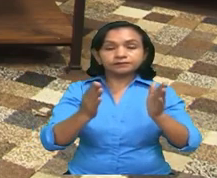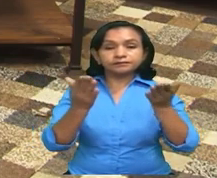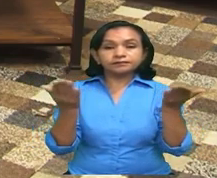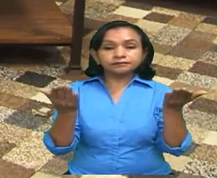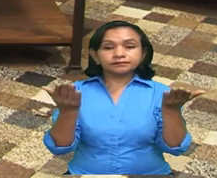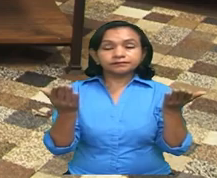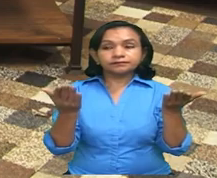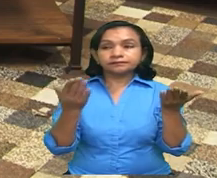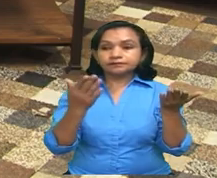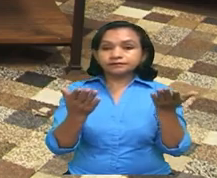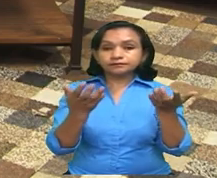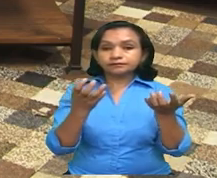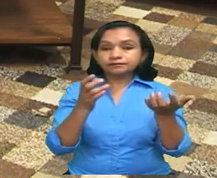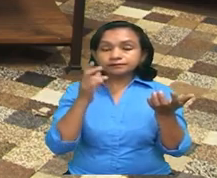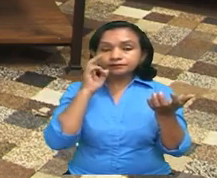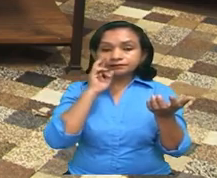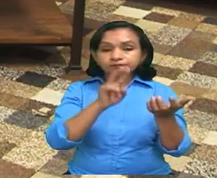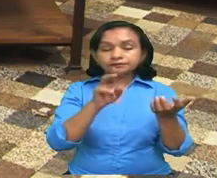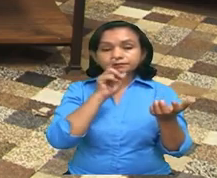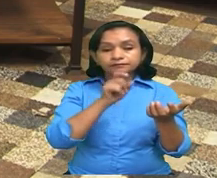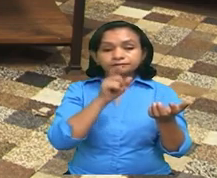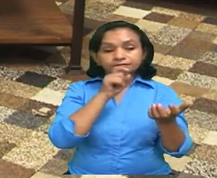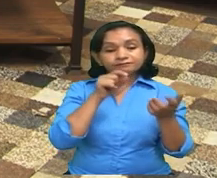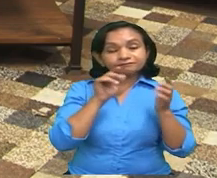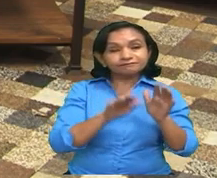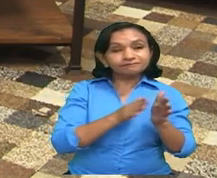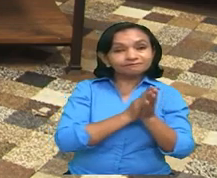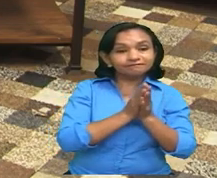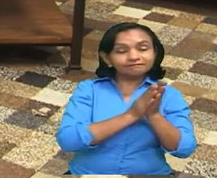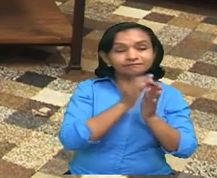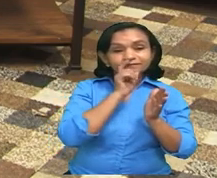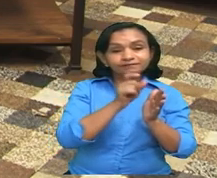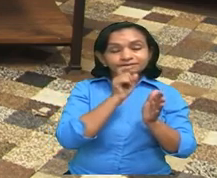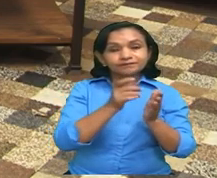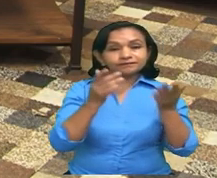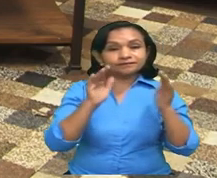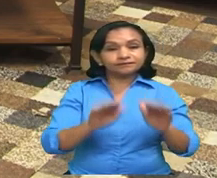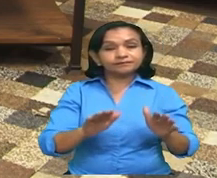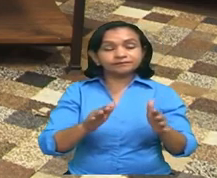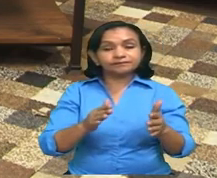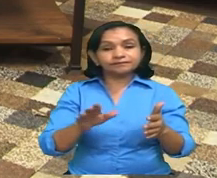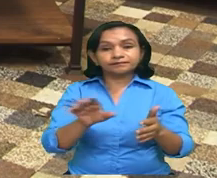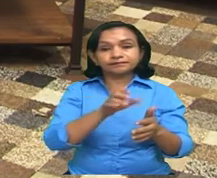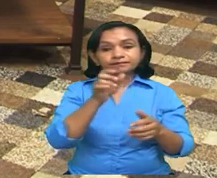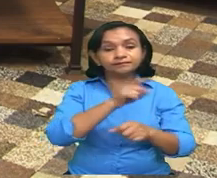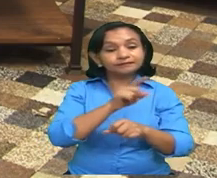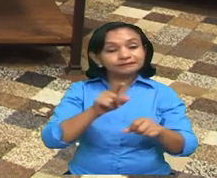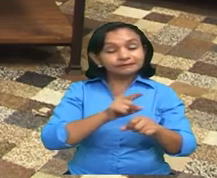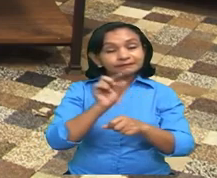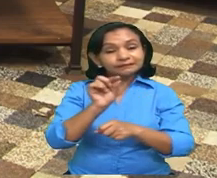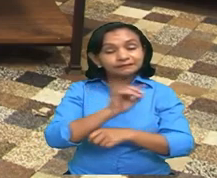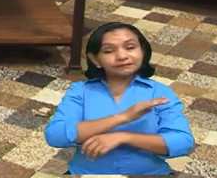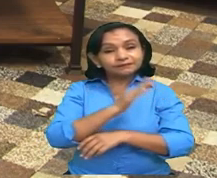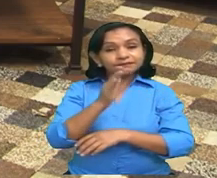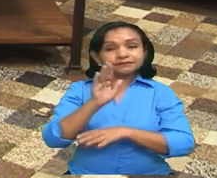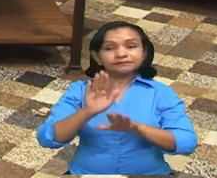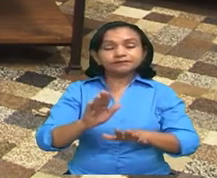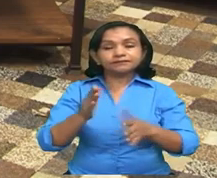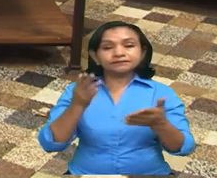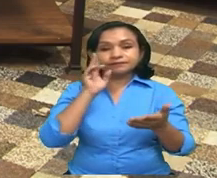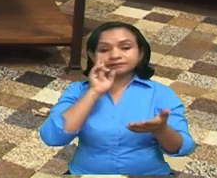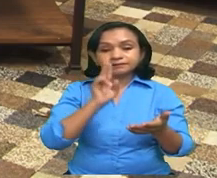extender su viaje, él un par de horas más, quiso estar un par de horas más en nuestro país. Yo creo que eso nos demuestra pues de que